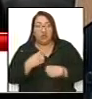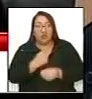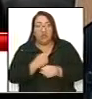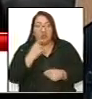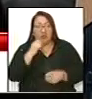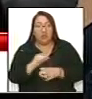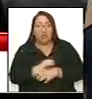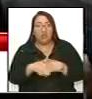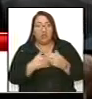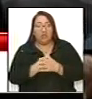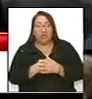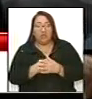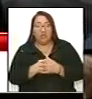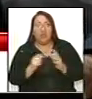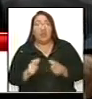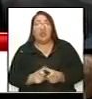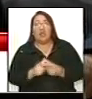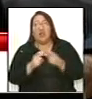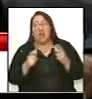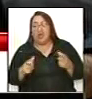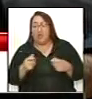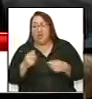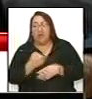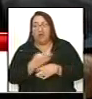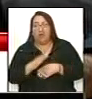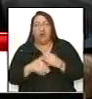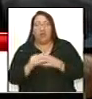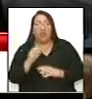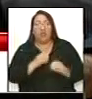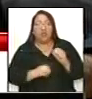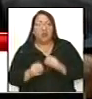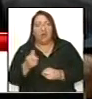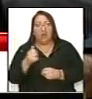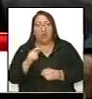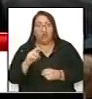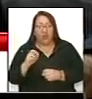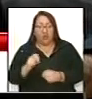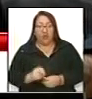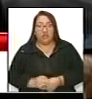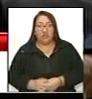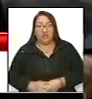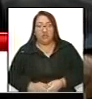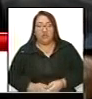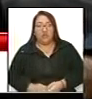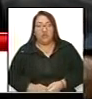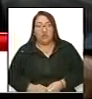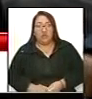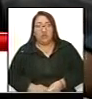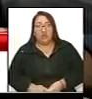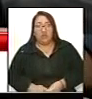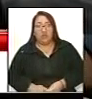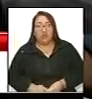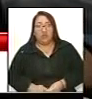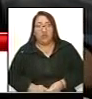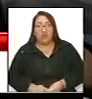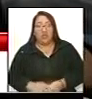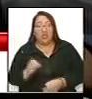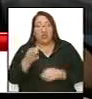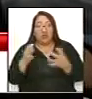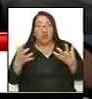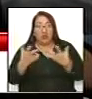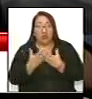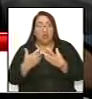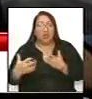observada por la inmensa generalidad de las organizaciones de autores de regirse por el sistema de voto plural calculado en función